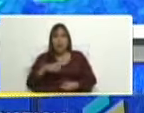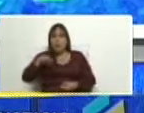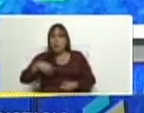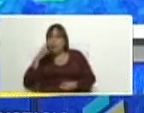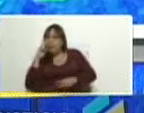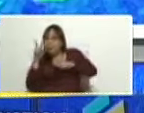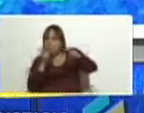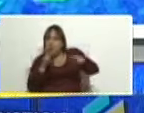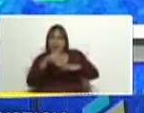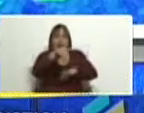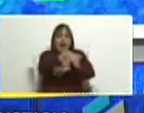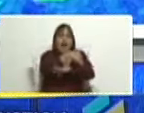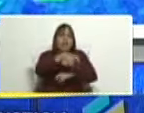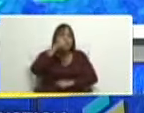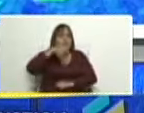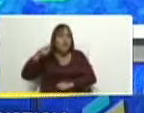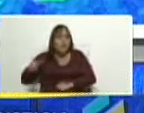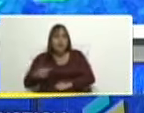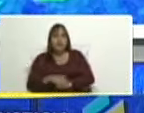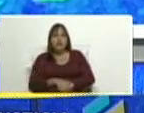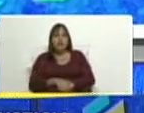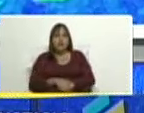pueblos, en los caseríos chinos.